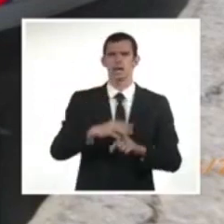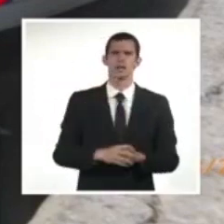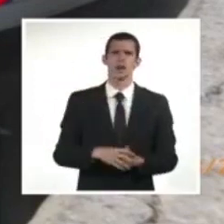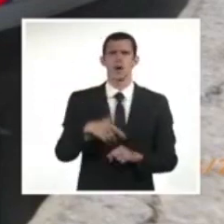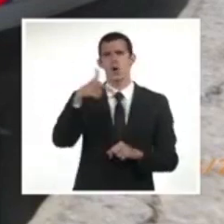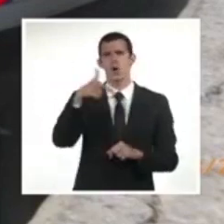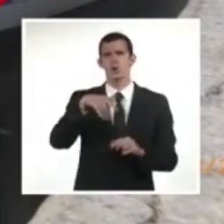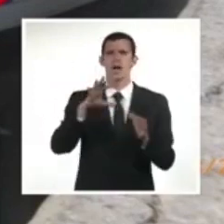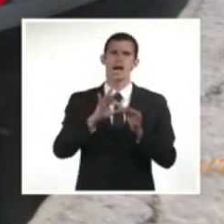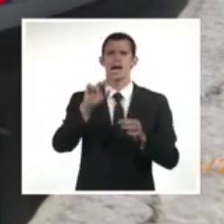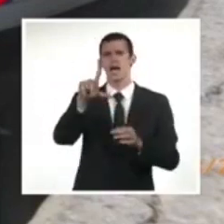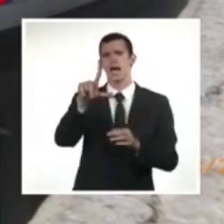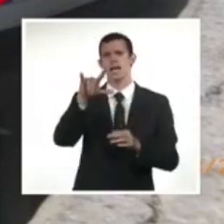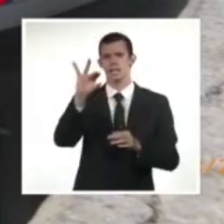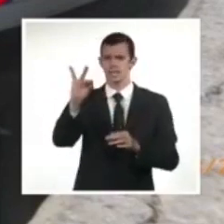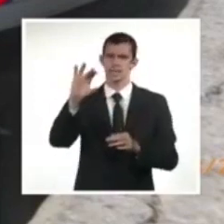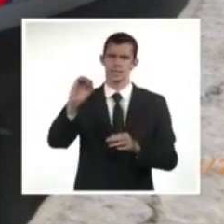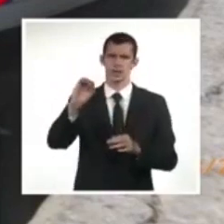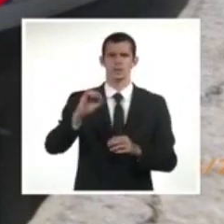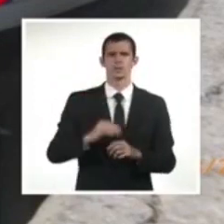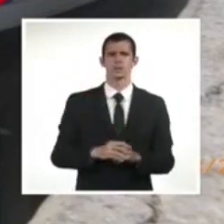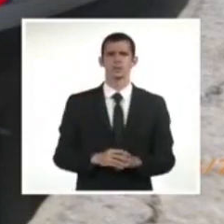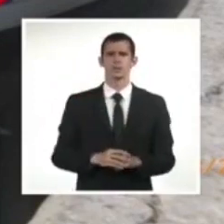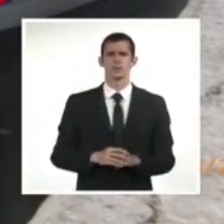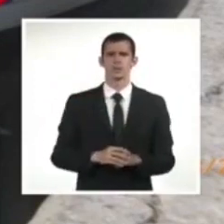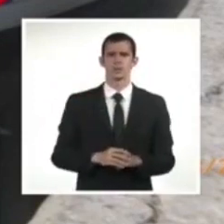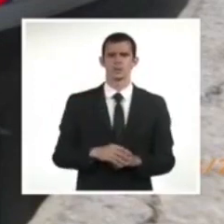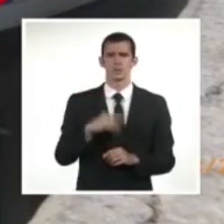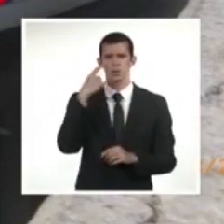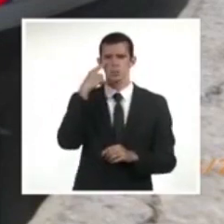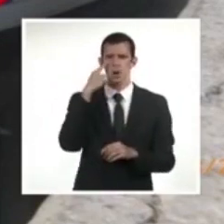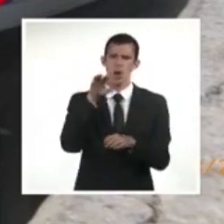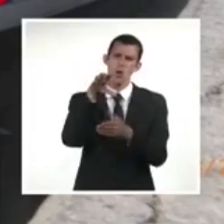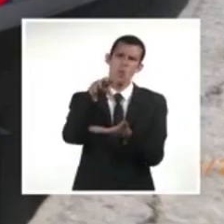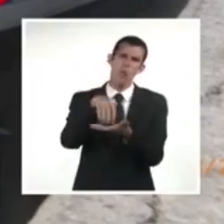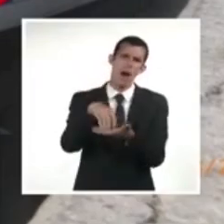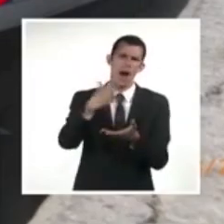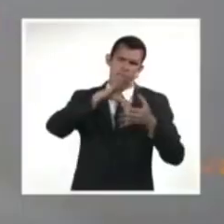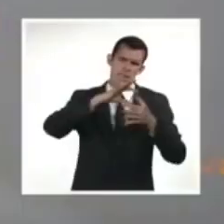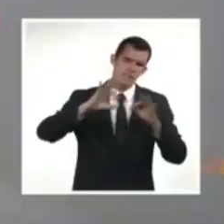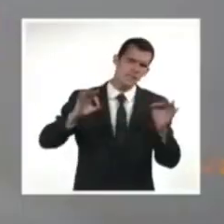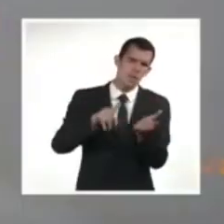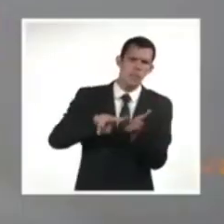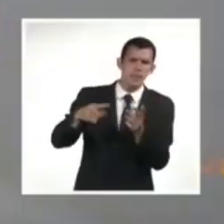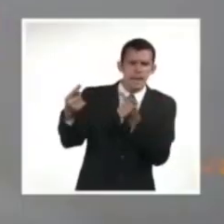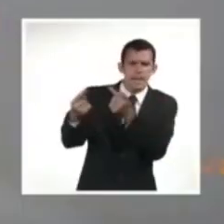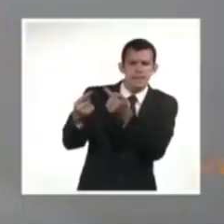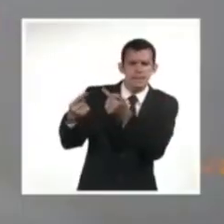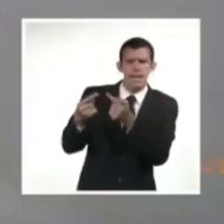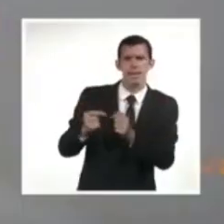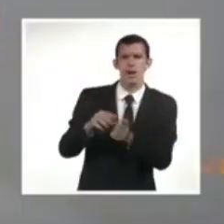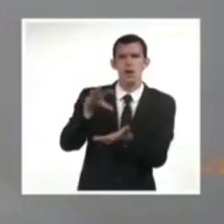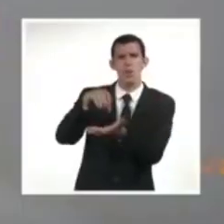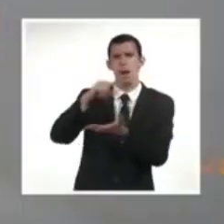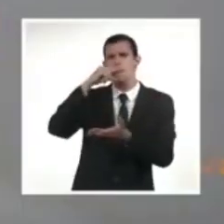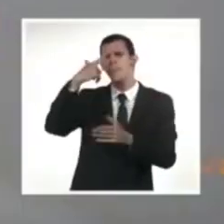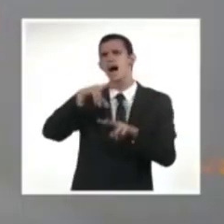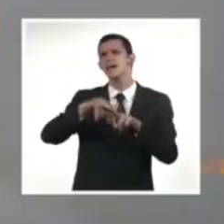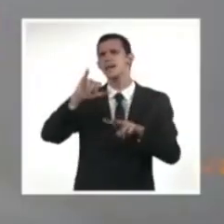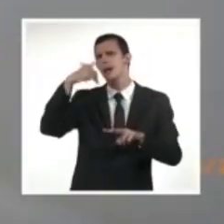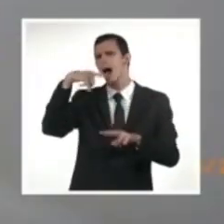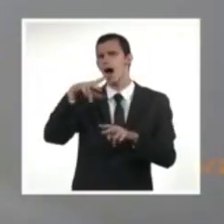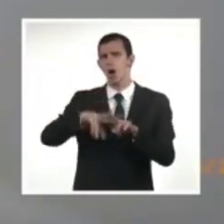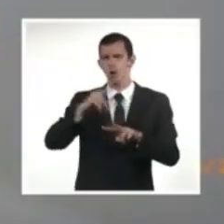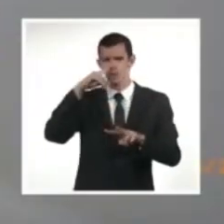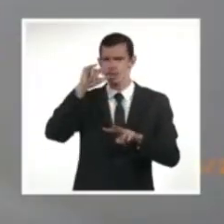de la florida saben bien quiénes se están dedicando a cometer estos gravísimos delitos saben también